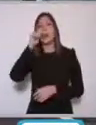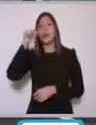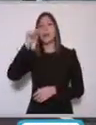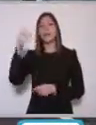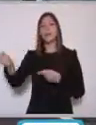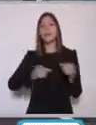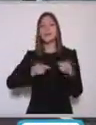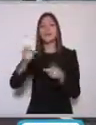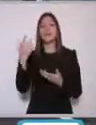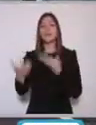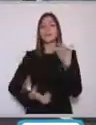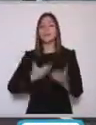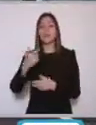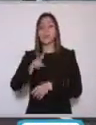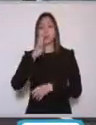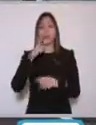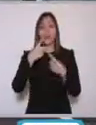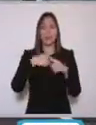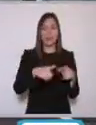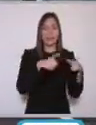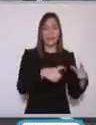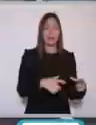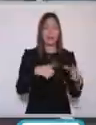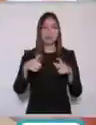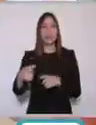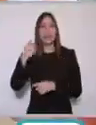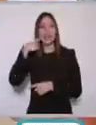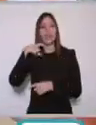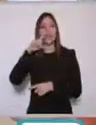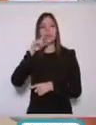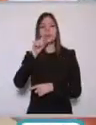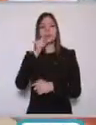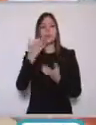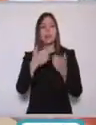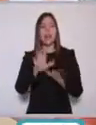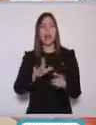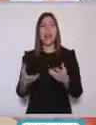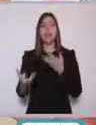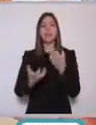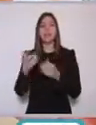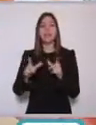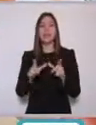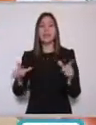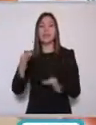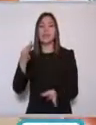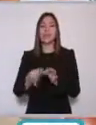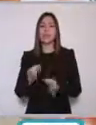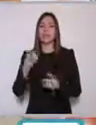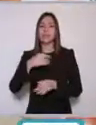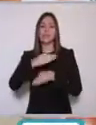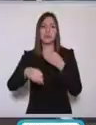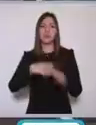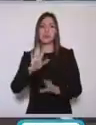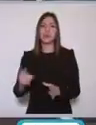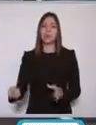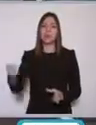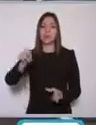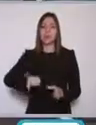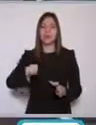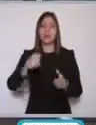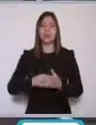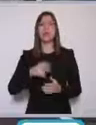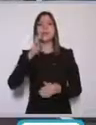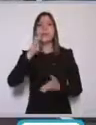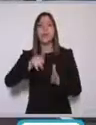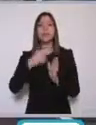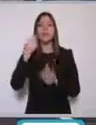noche cociendo. Aquí se ve la diferencia entre un jitomate crudo y una preparación rico. ya hecha. Exactamente. Y nada más, compañeras, vamos a Bueno, servir. recordamos los